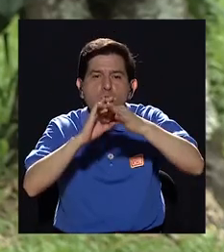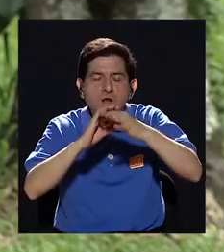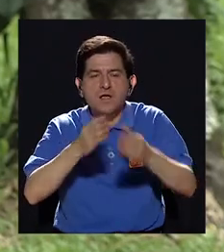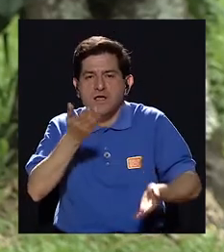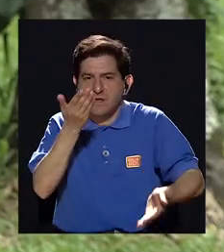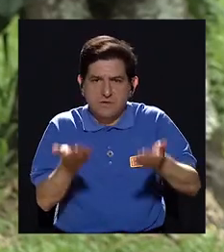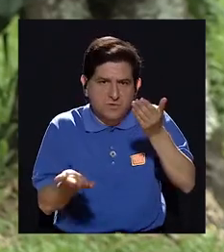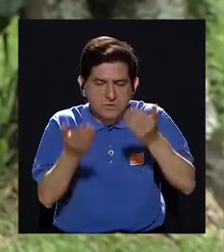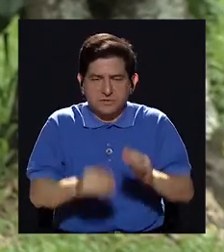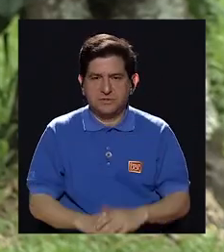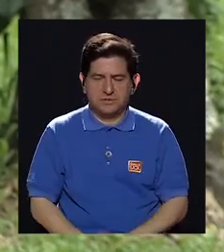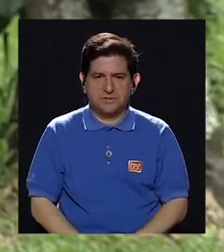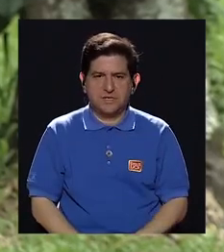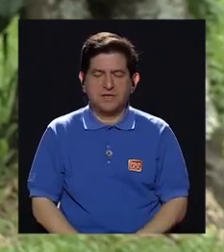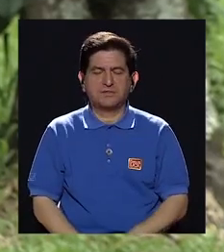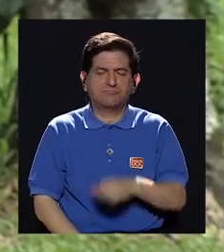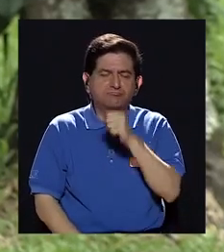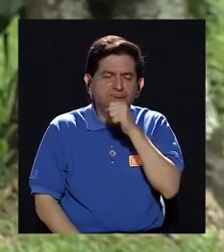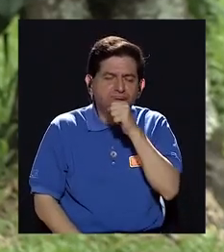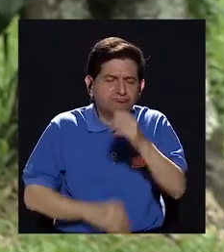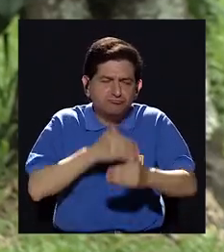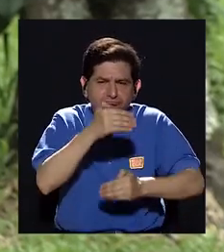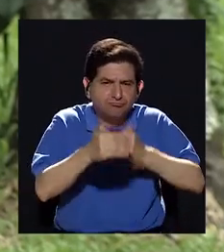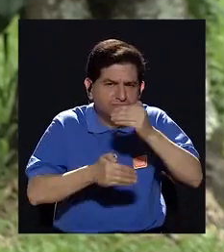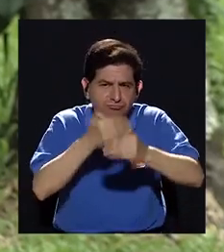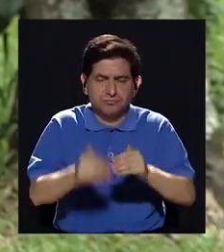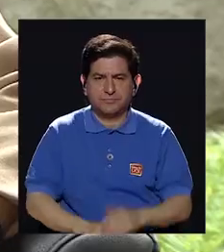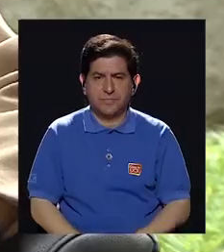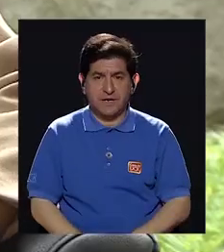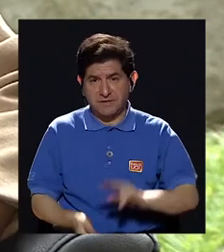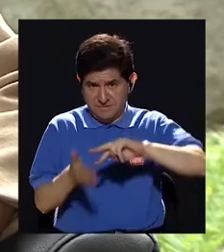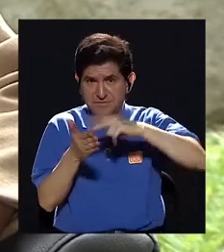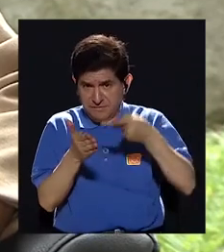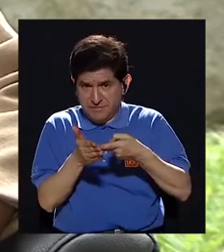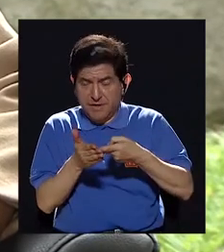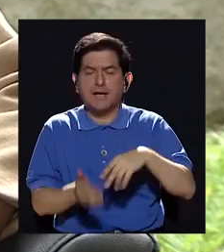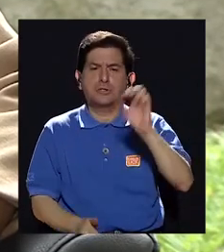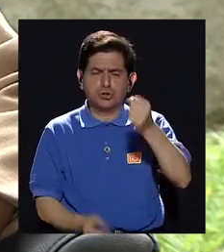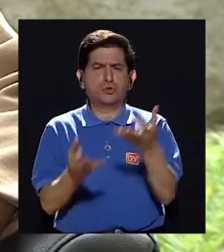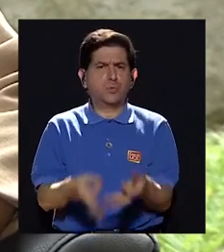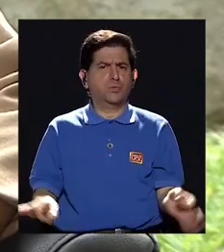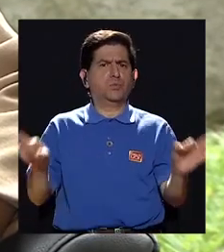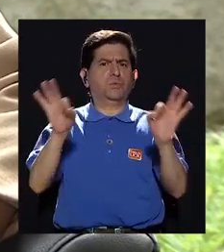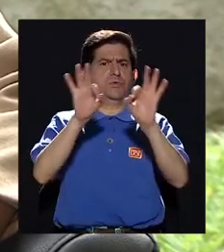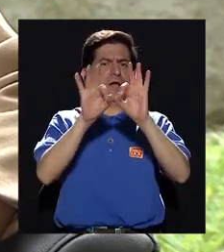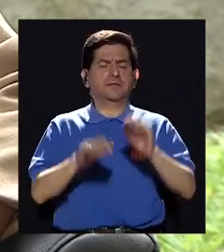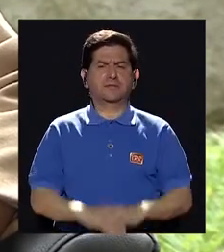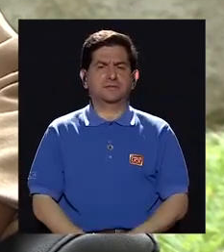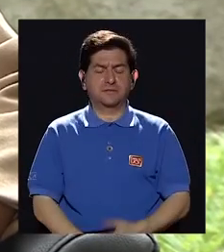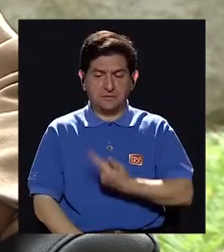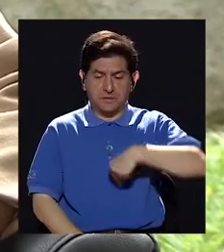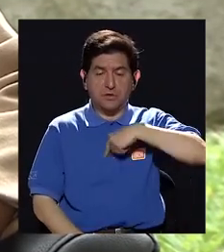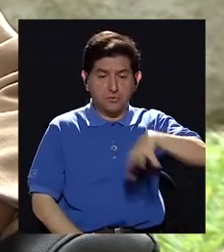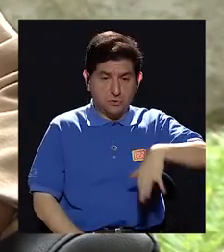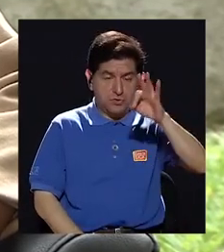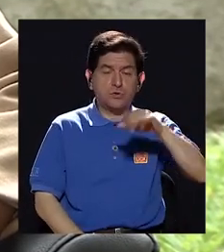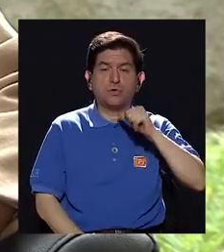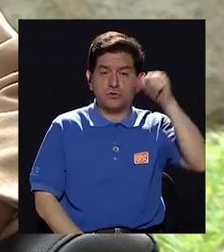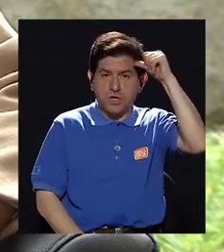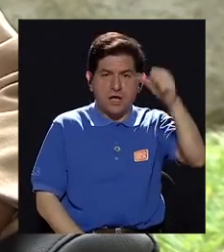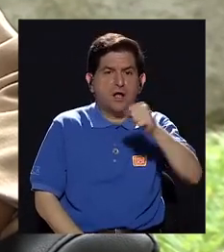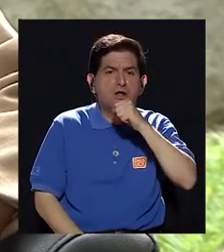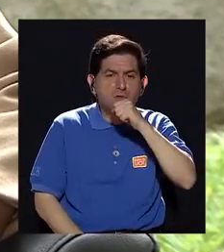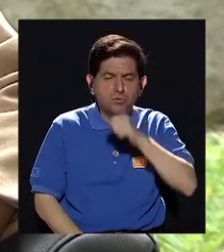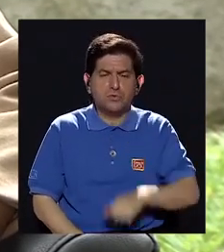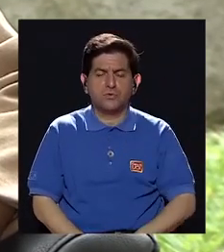asociados a la vejez. Claro. ¿Los lleva? Sí, eso es importante porque encontramos adultos